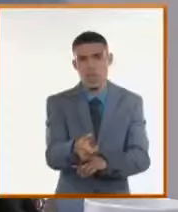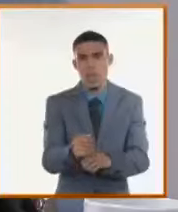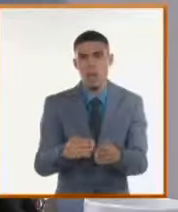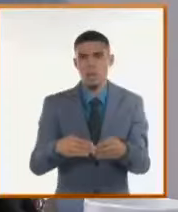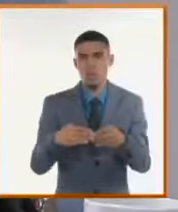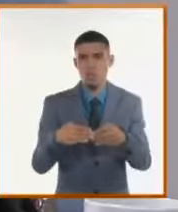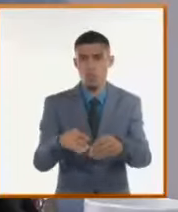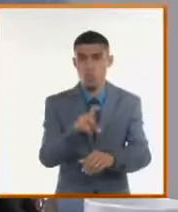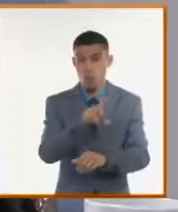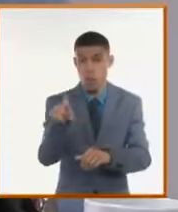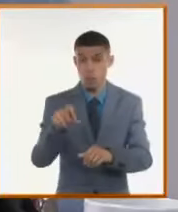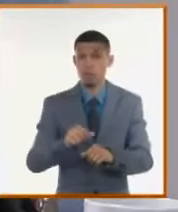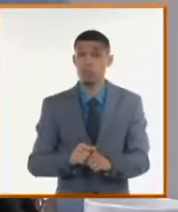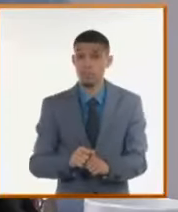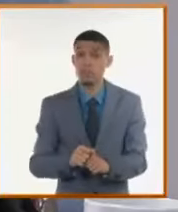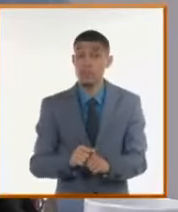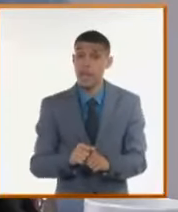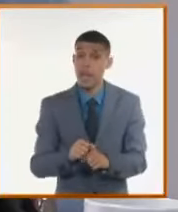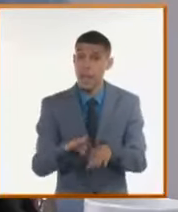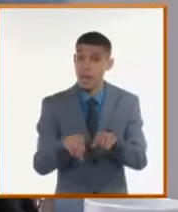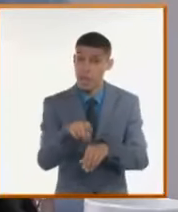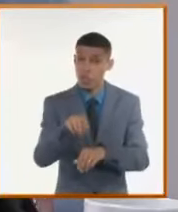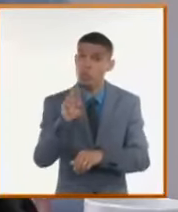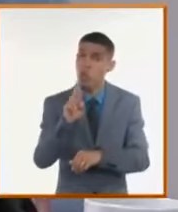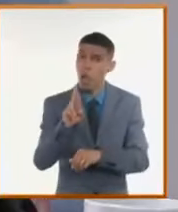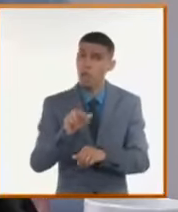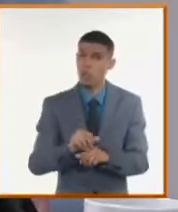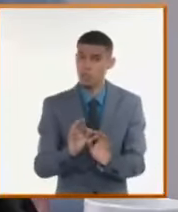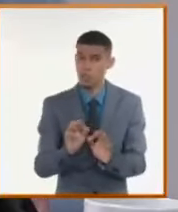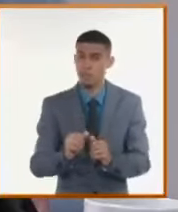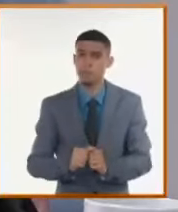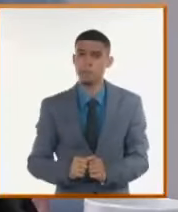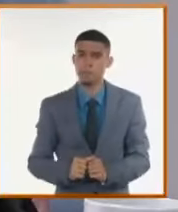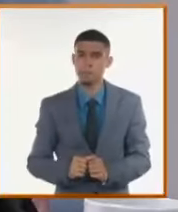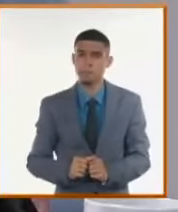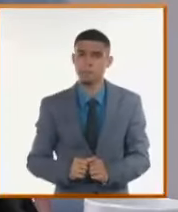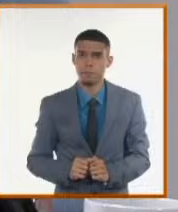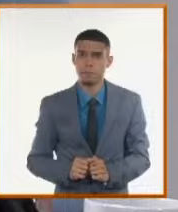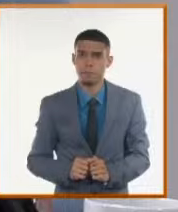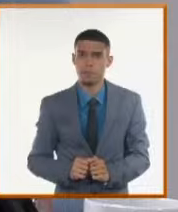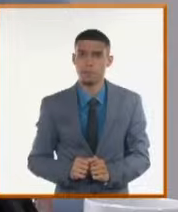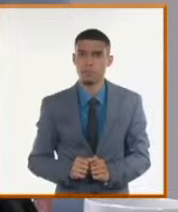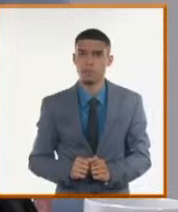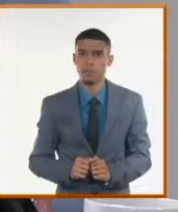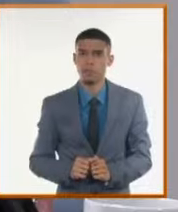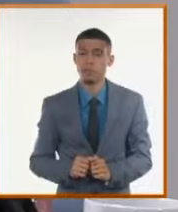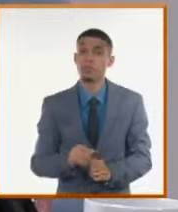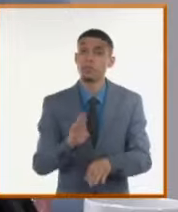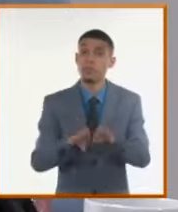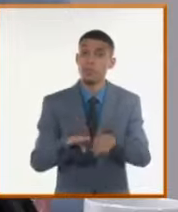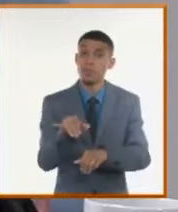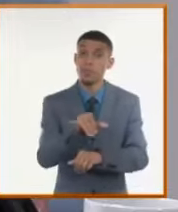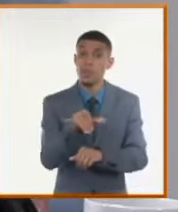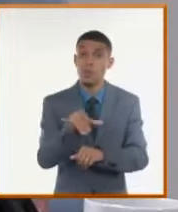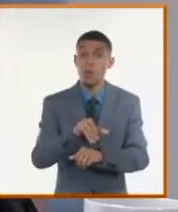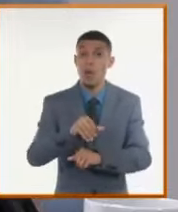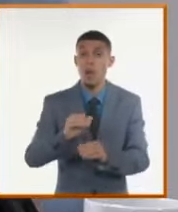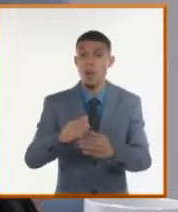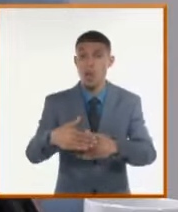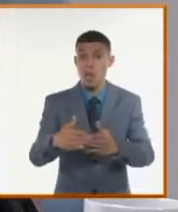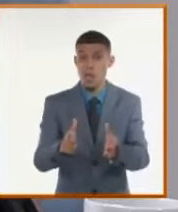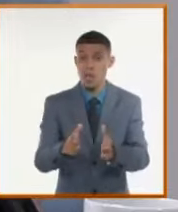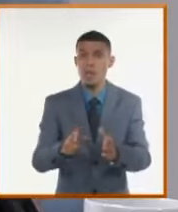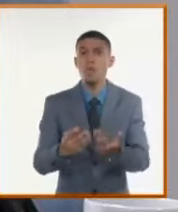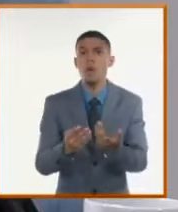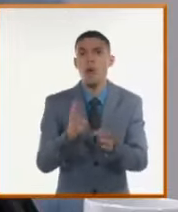eh mejorar los indicadores de rotación de explotación eh de los equipos que en ocasiones tienen que ver también con la organización todo No es falta